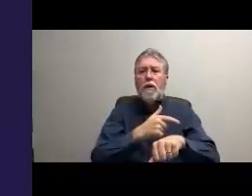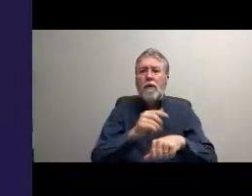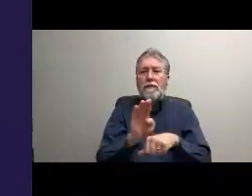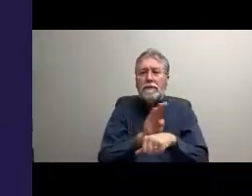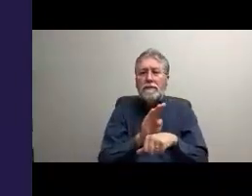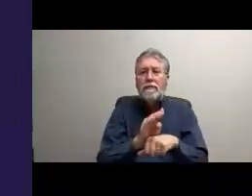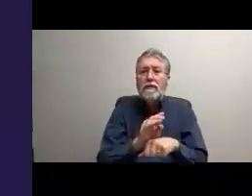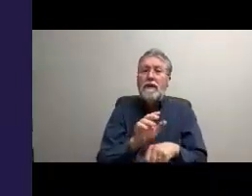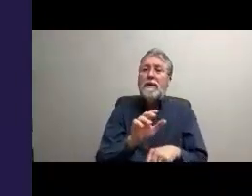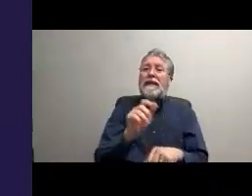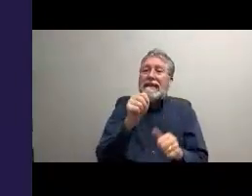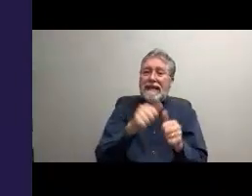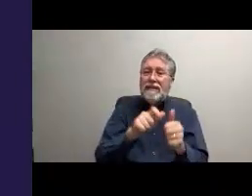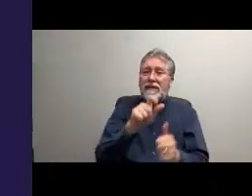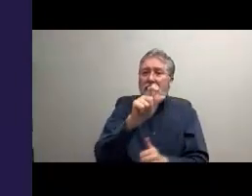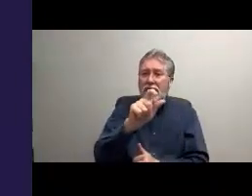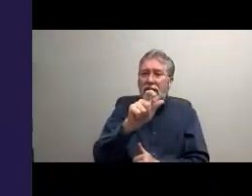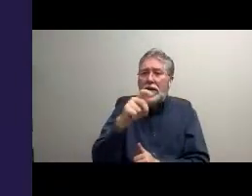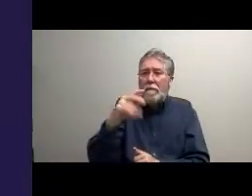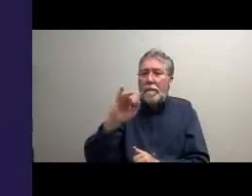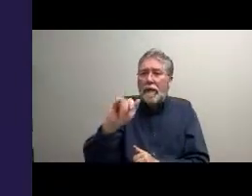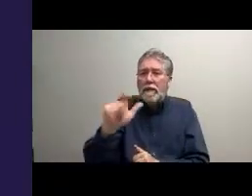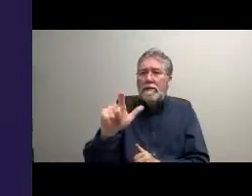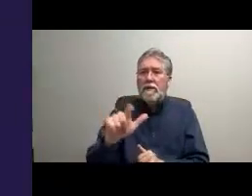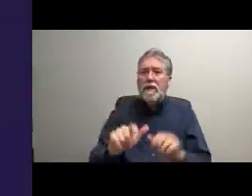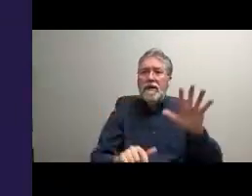por 500 metros cuadrados.